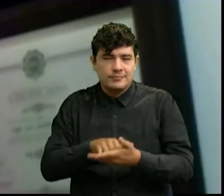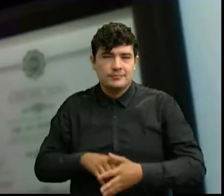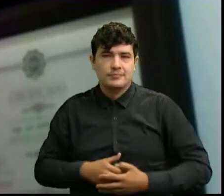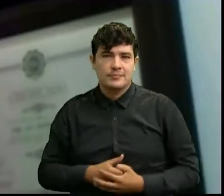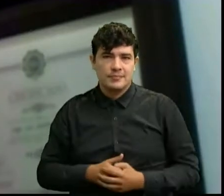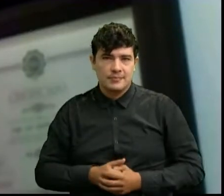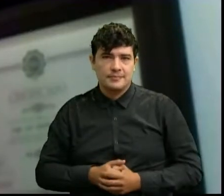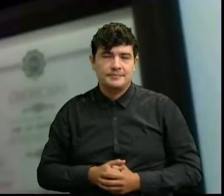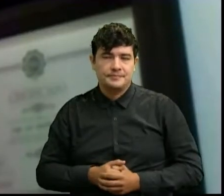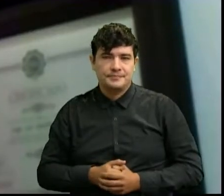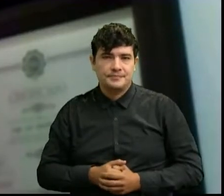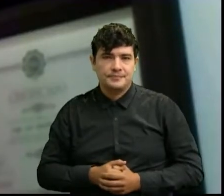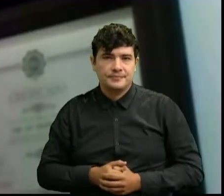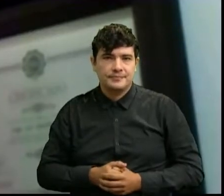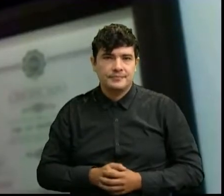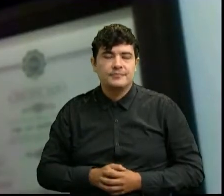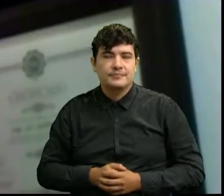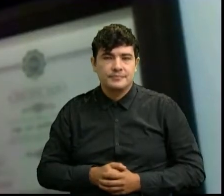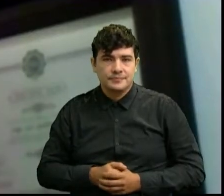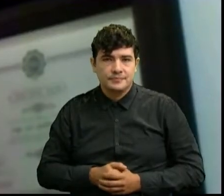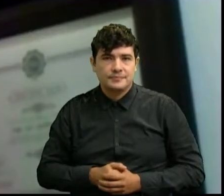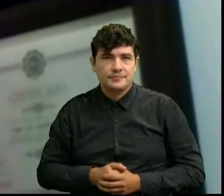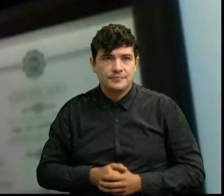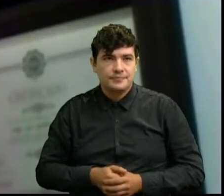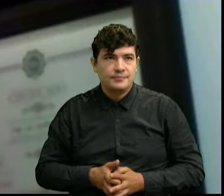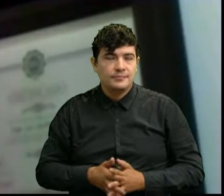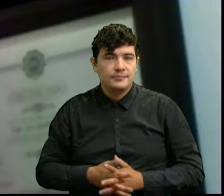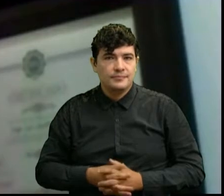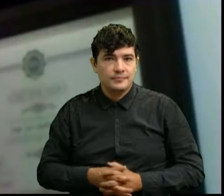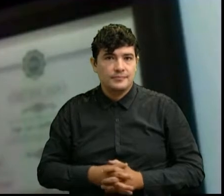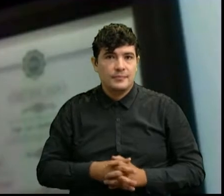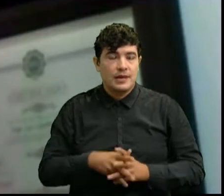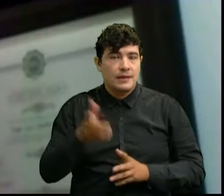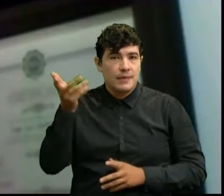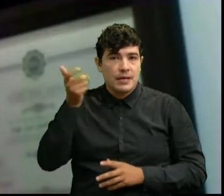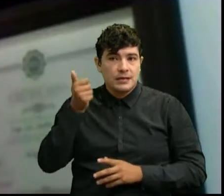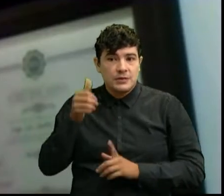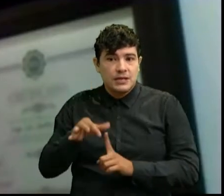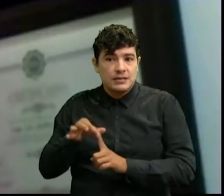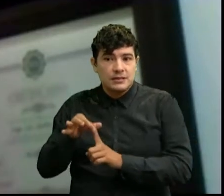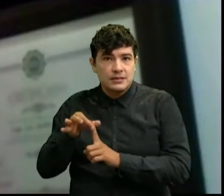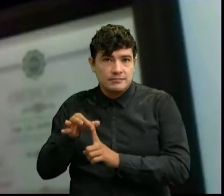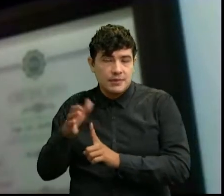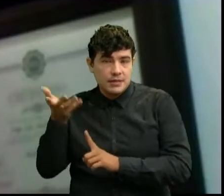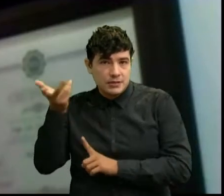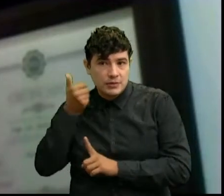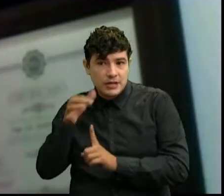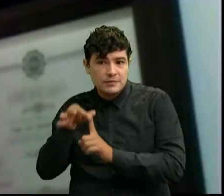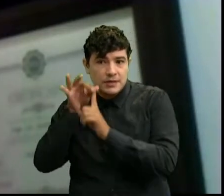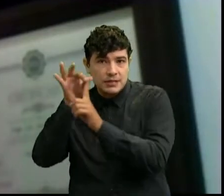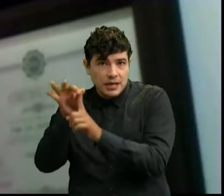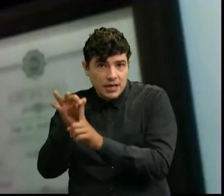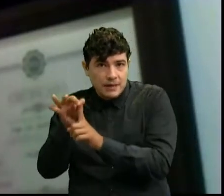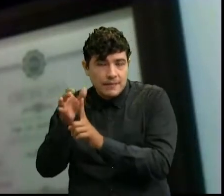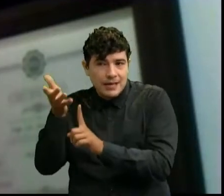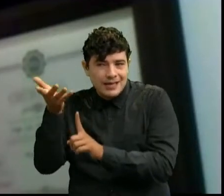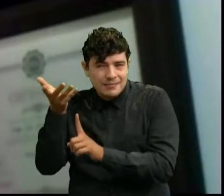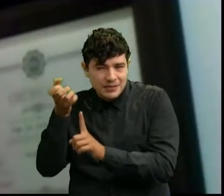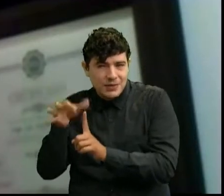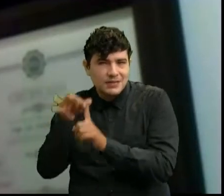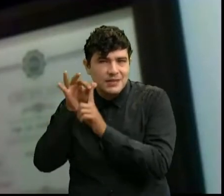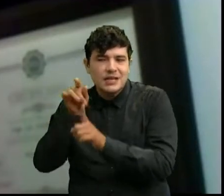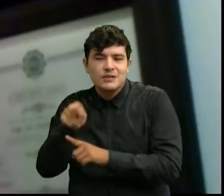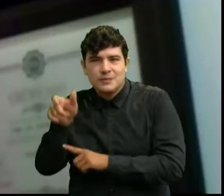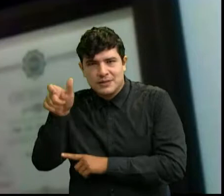con la pensión anticipada de vejez y la pensión especial por hijo inválido. Con estas interpretaciones de la